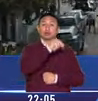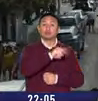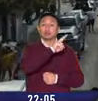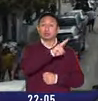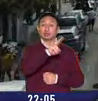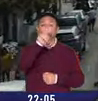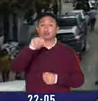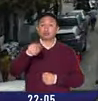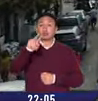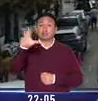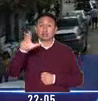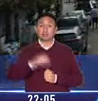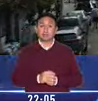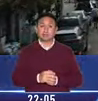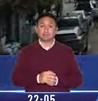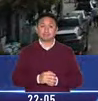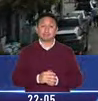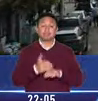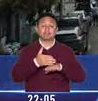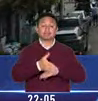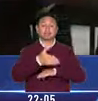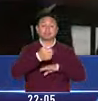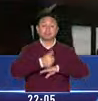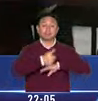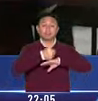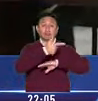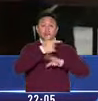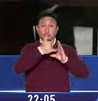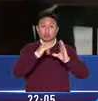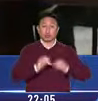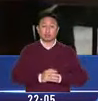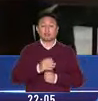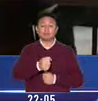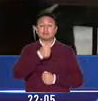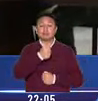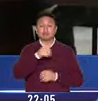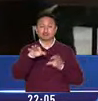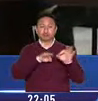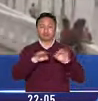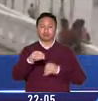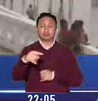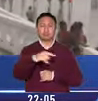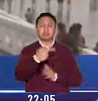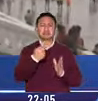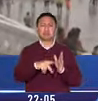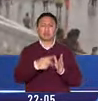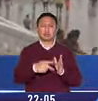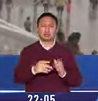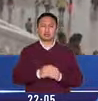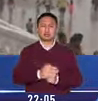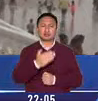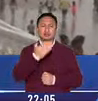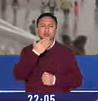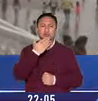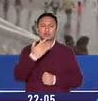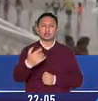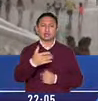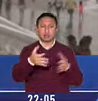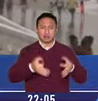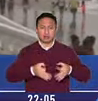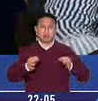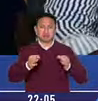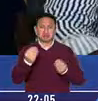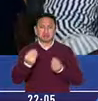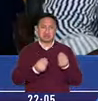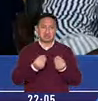las próximas horas, las entidades de la península darán una rueda de prensa para dar a conocer los resultados del carnaval en la